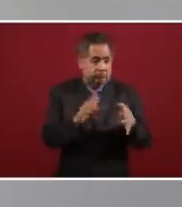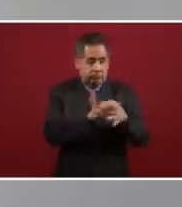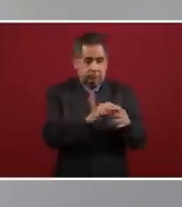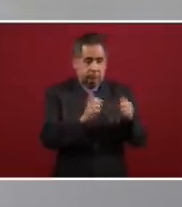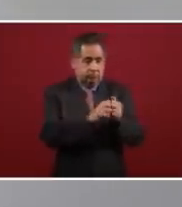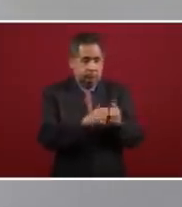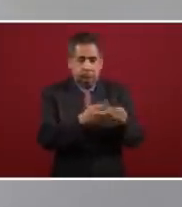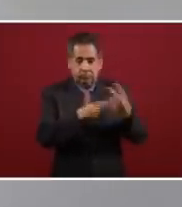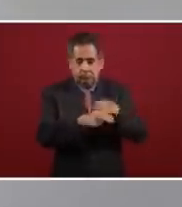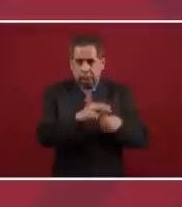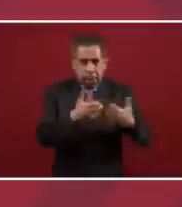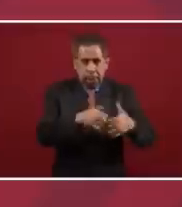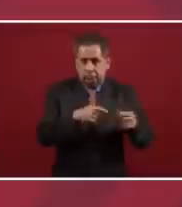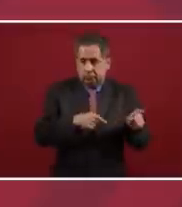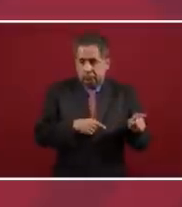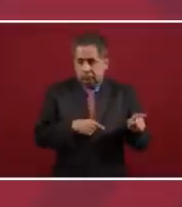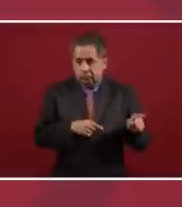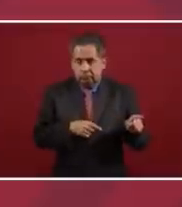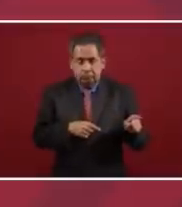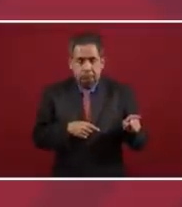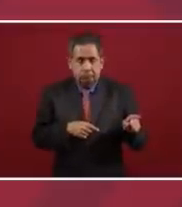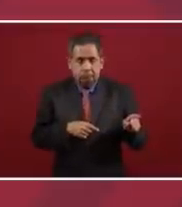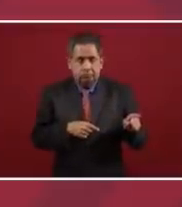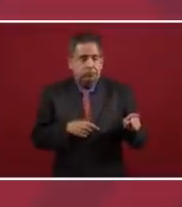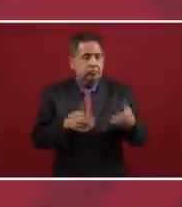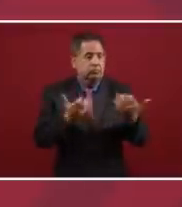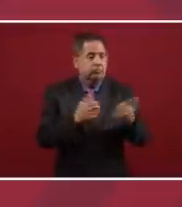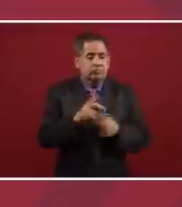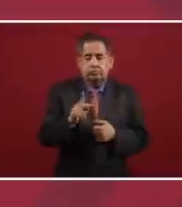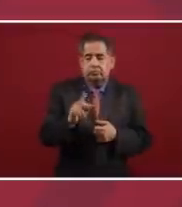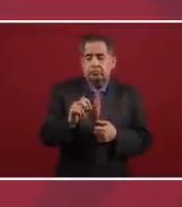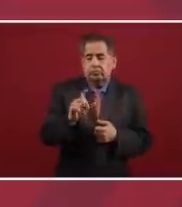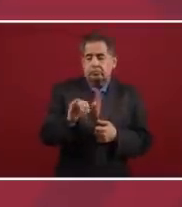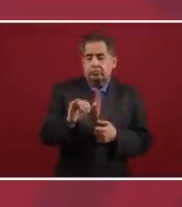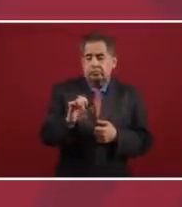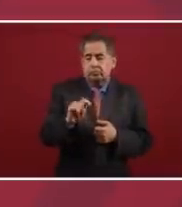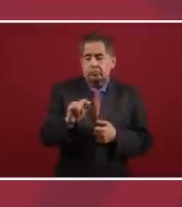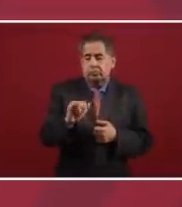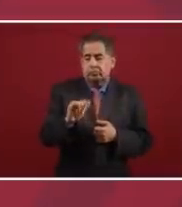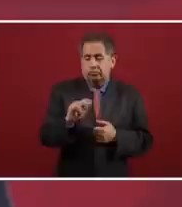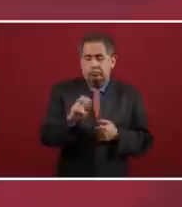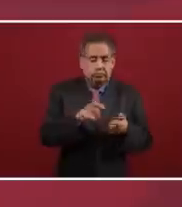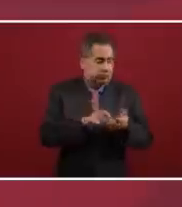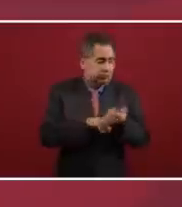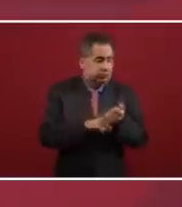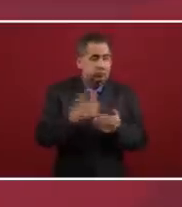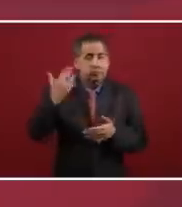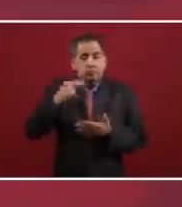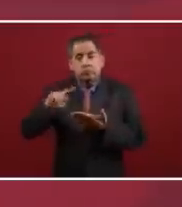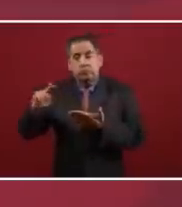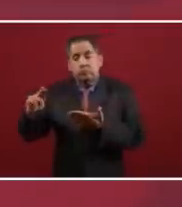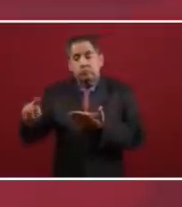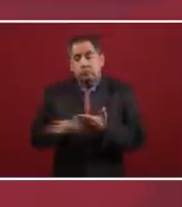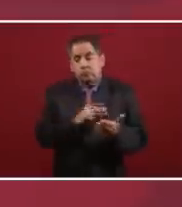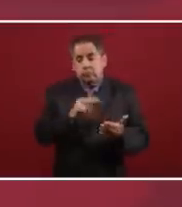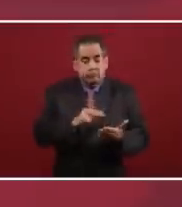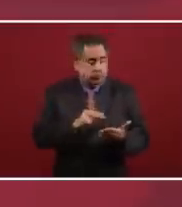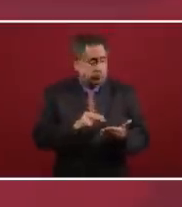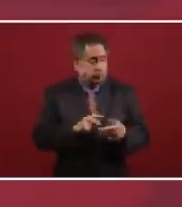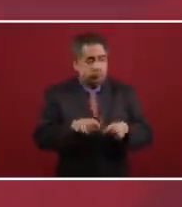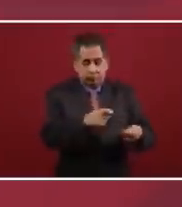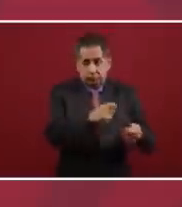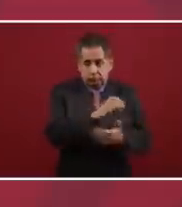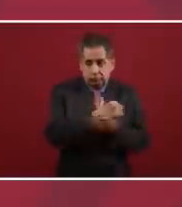se produce polietileno que se firmó el contrato para qué